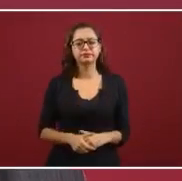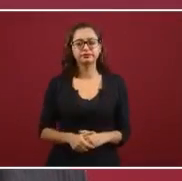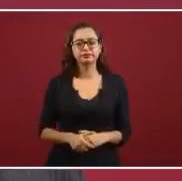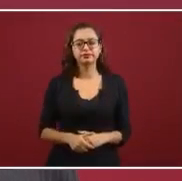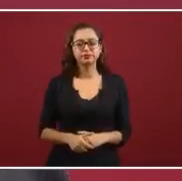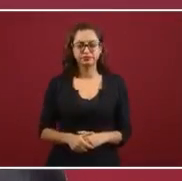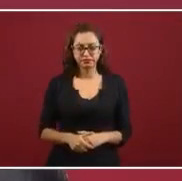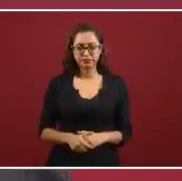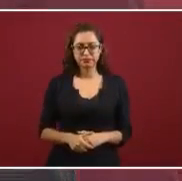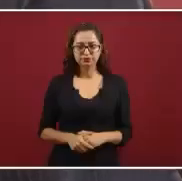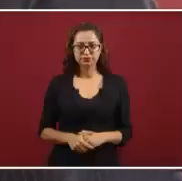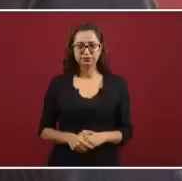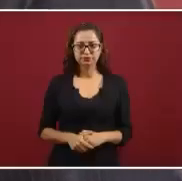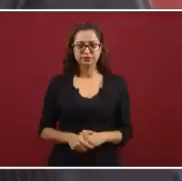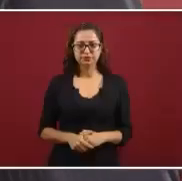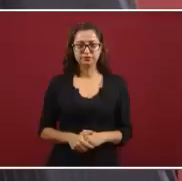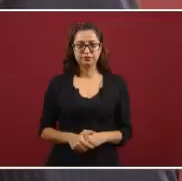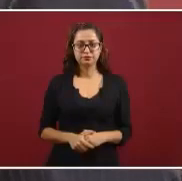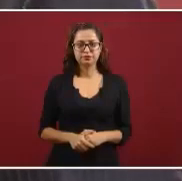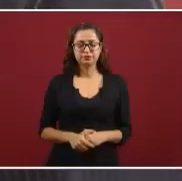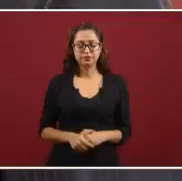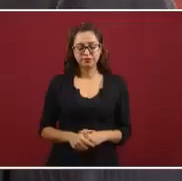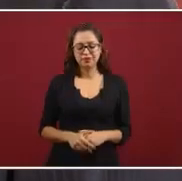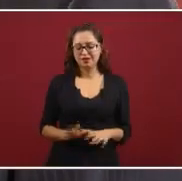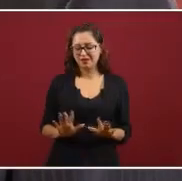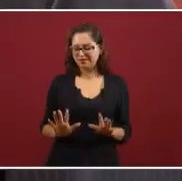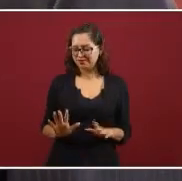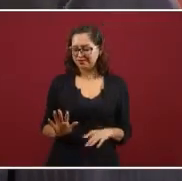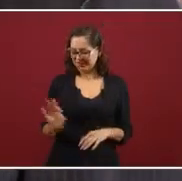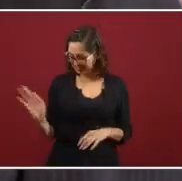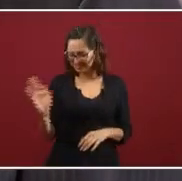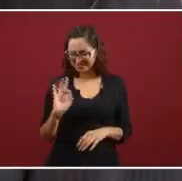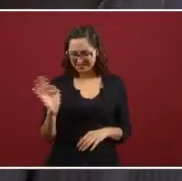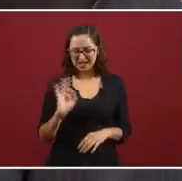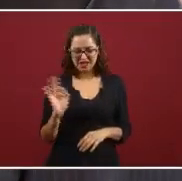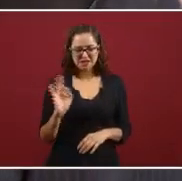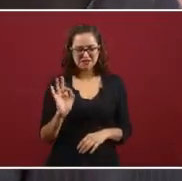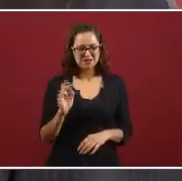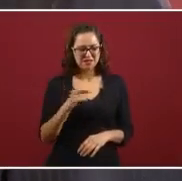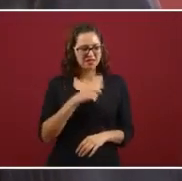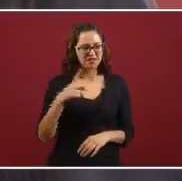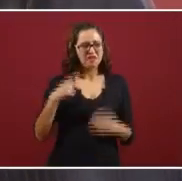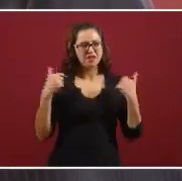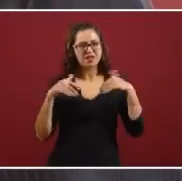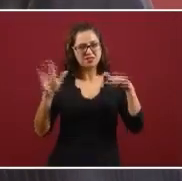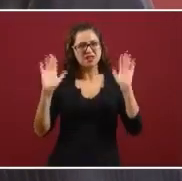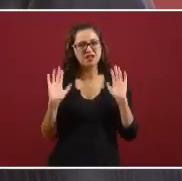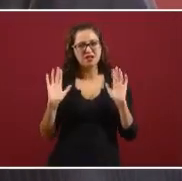y sería hasta conveniente que se promoviera